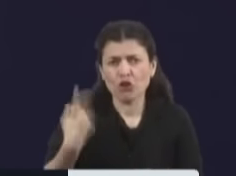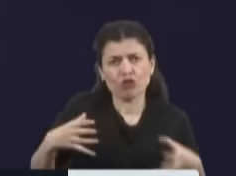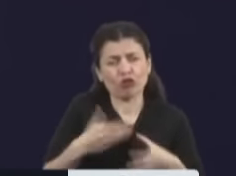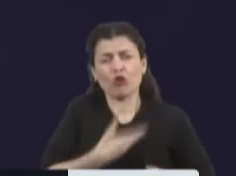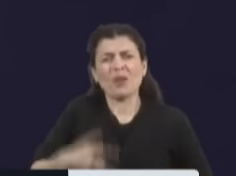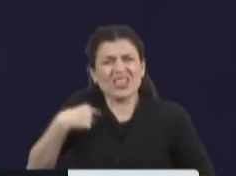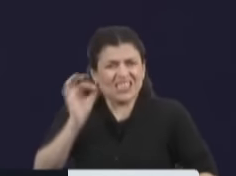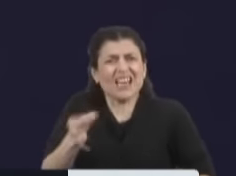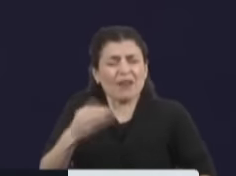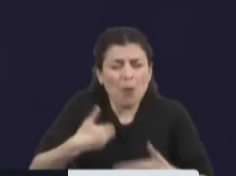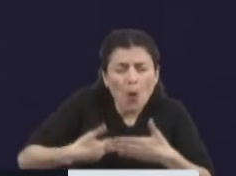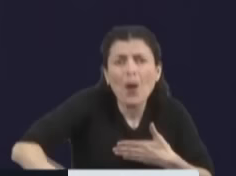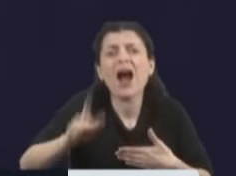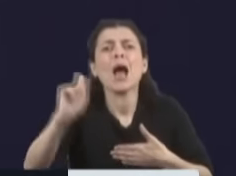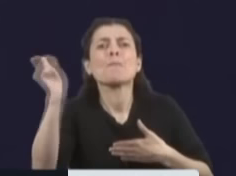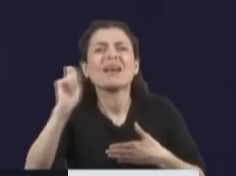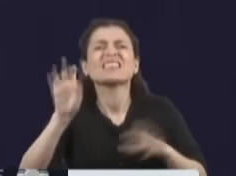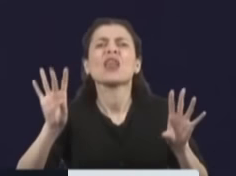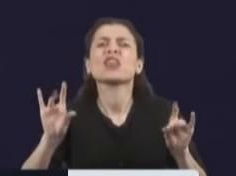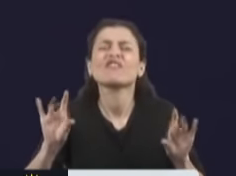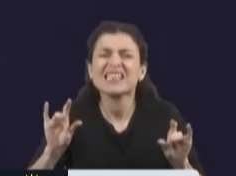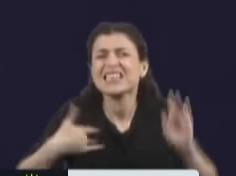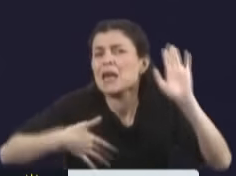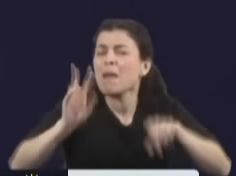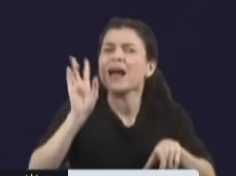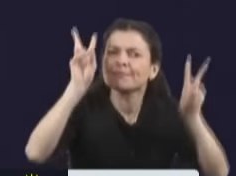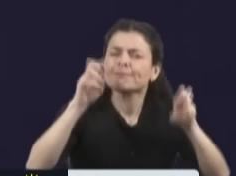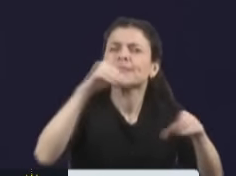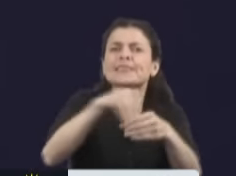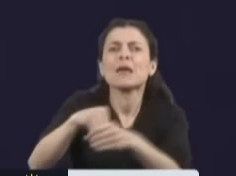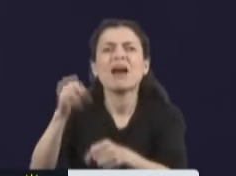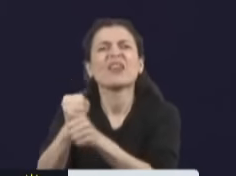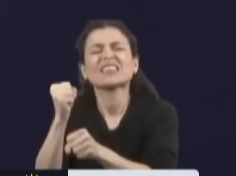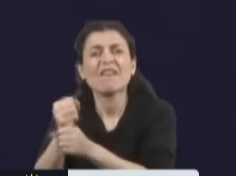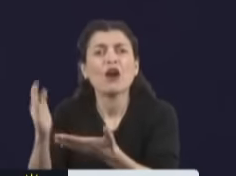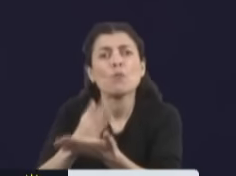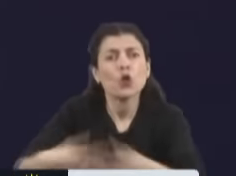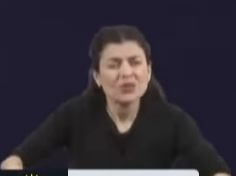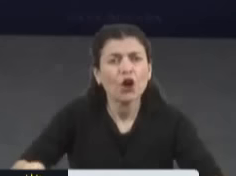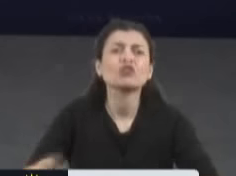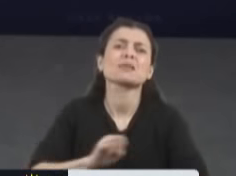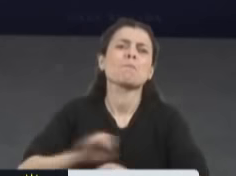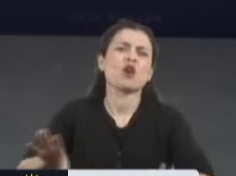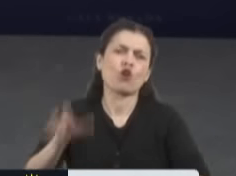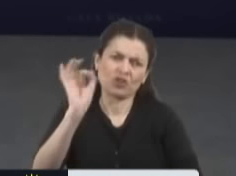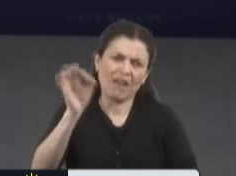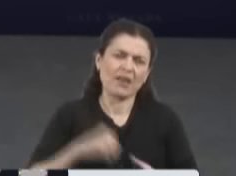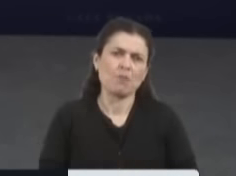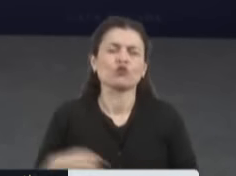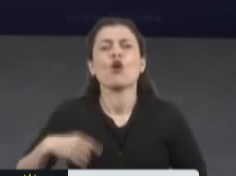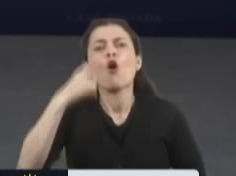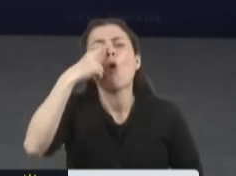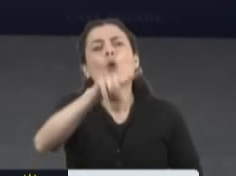ser meses complejos especialmente en algunos en algunos rubros determinados como el que estás mencionando última